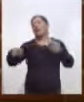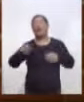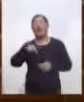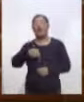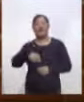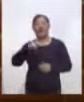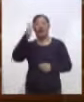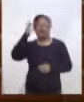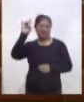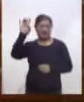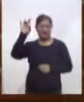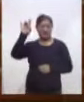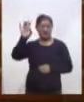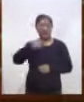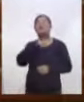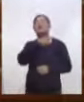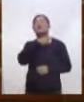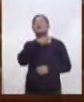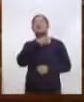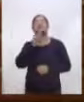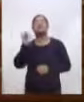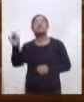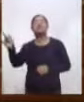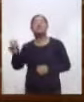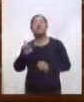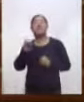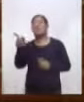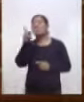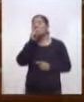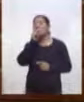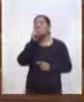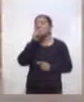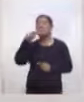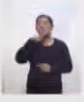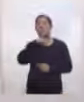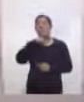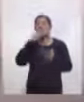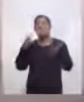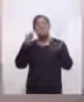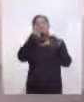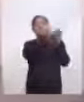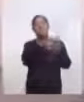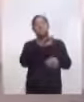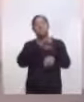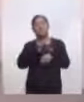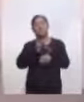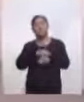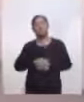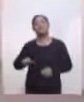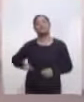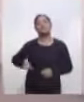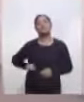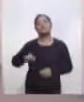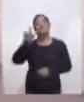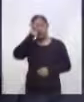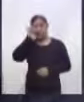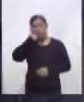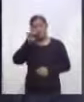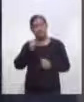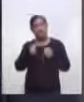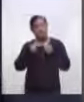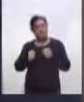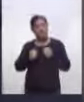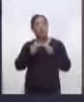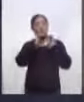o se sienten mal o les duele la garganta, llamamos a los papás para que inmediatamente los lleven al médico. La Secretaría de Salud también recomienda fortalecer las